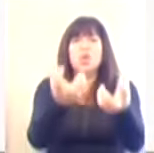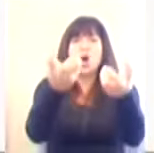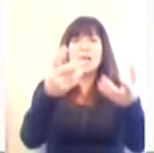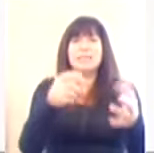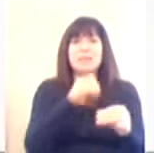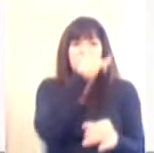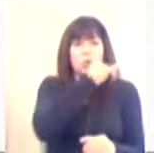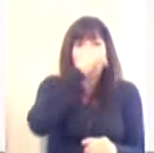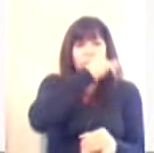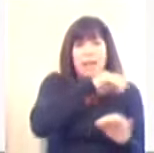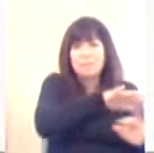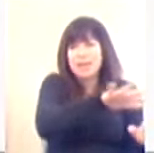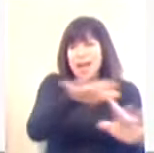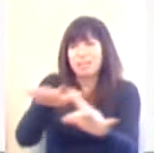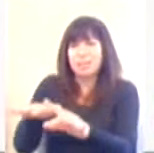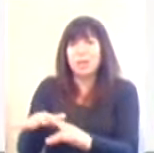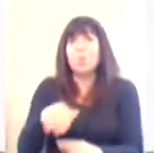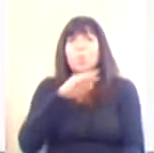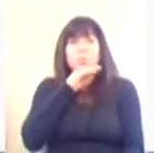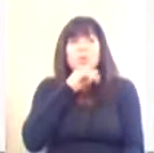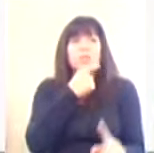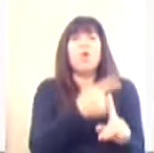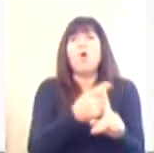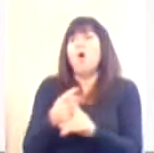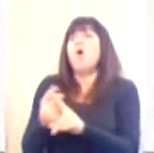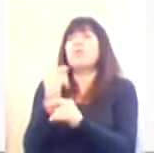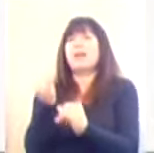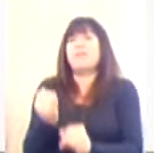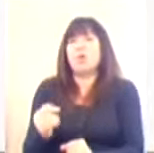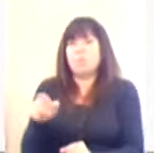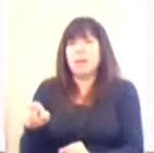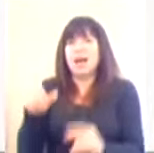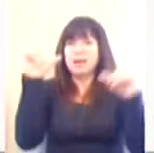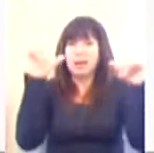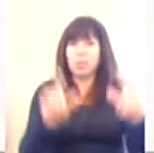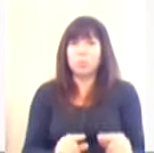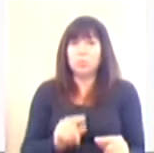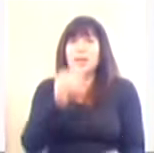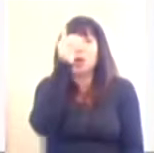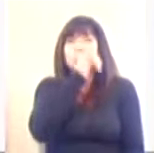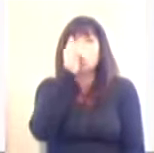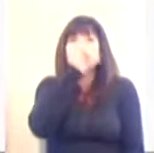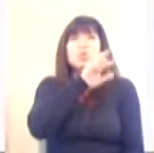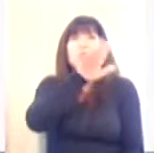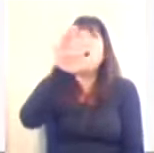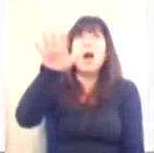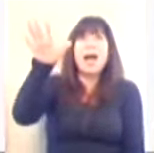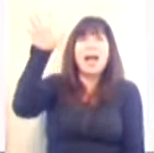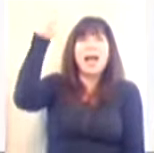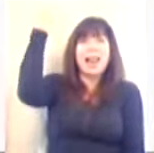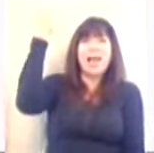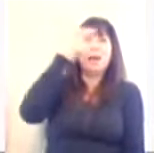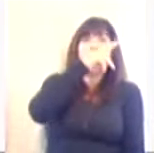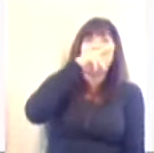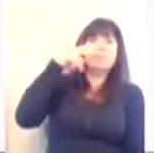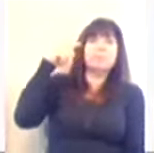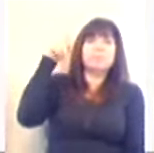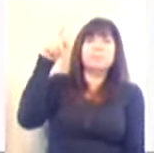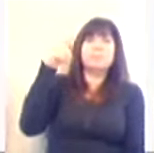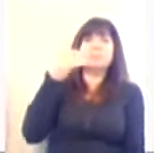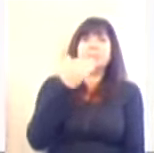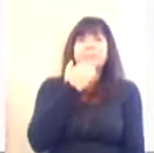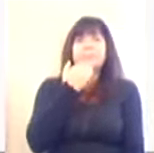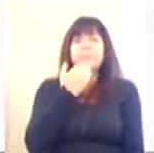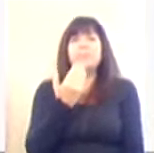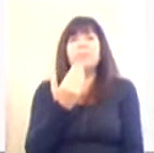la demanda de energía en otros usos, reducir la contaminación del aire, abordar la pobreza energética y aumentar la eficiencia energética. Y eso